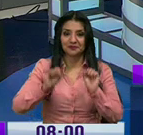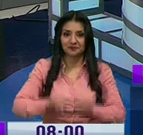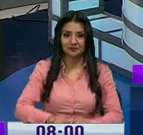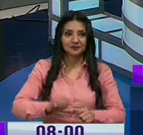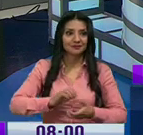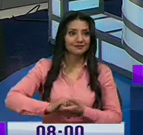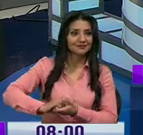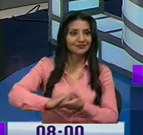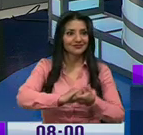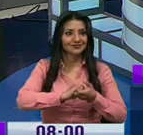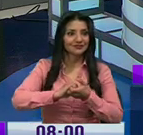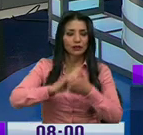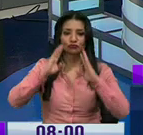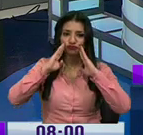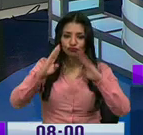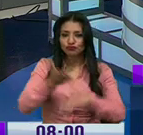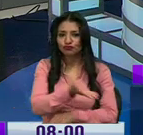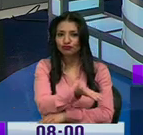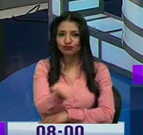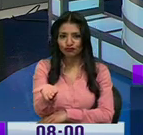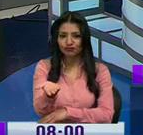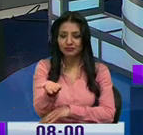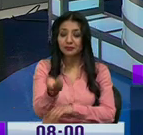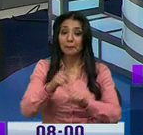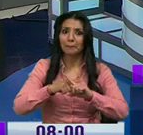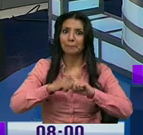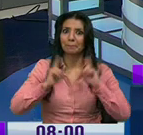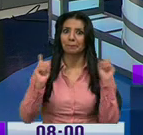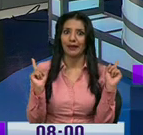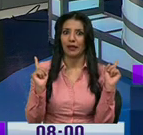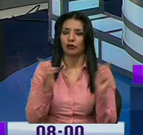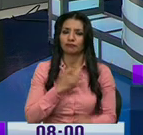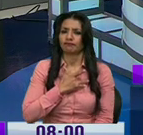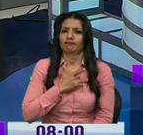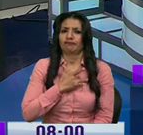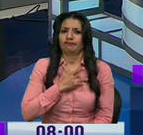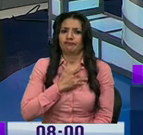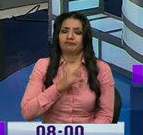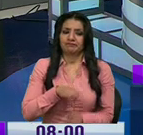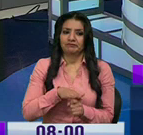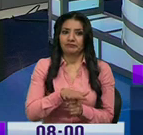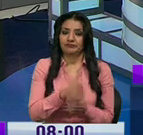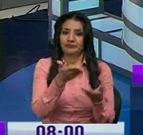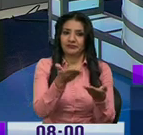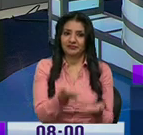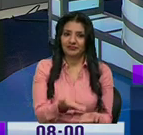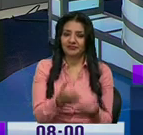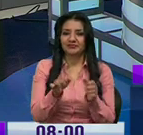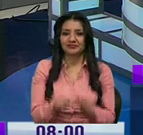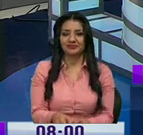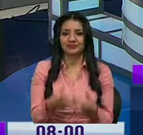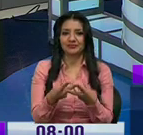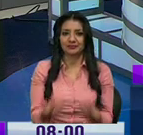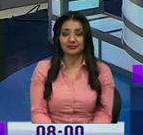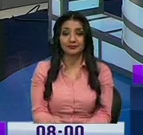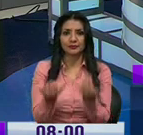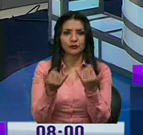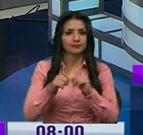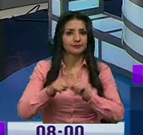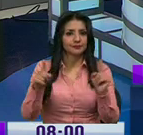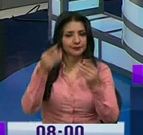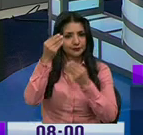Solidario, siempre preocupado por ustedes, como dice Lali, pero tremendamente influyentes en favor de ustedes. Así que hoy tenemos